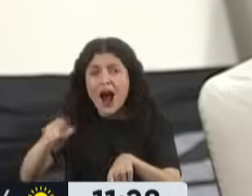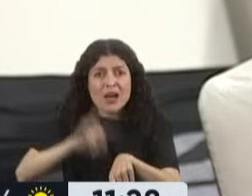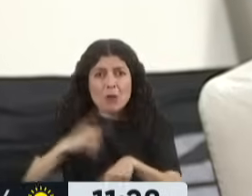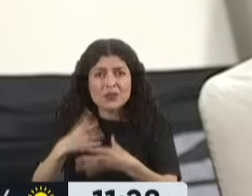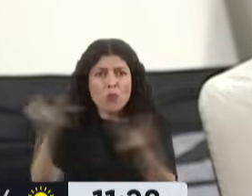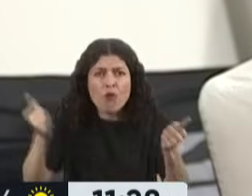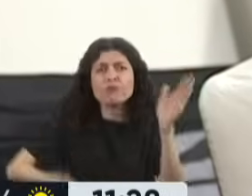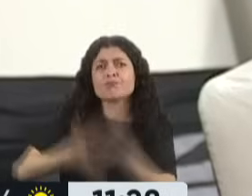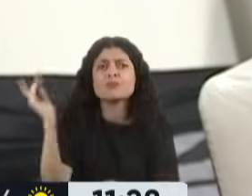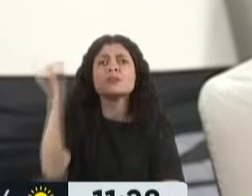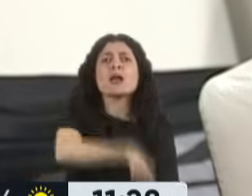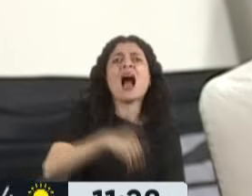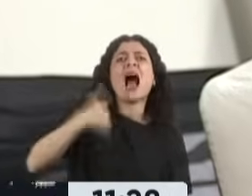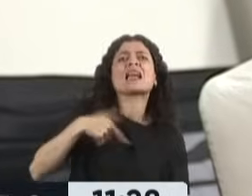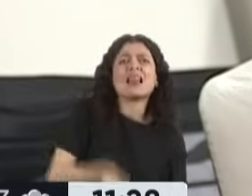en Argentina.